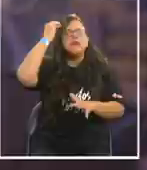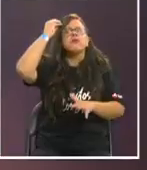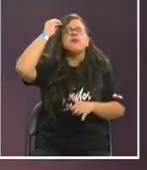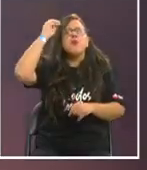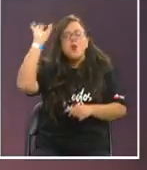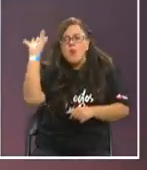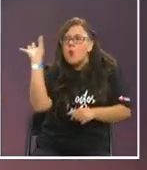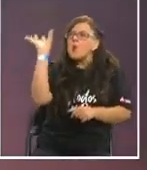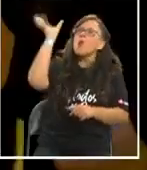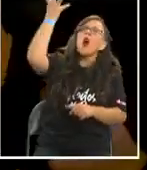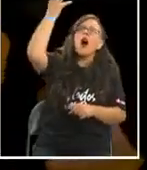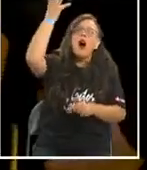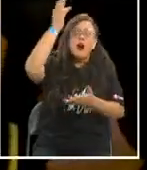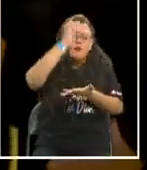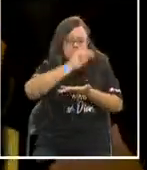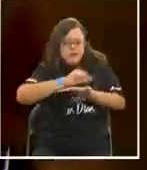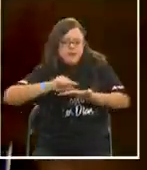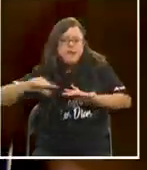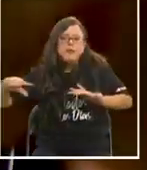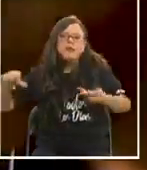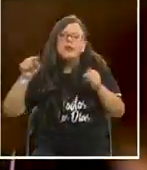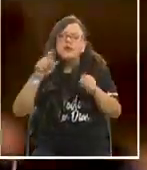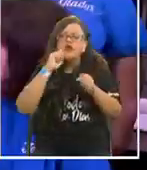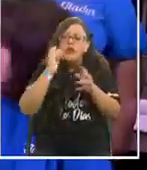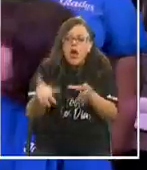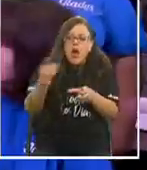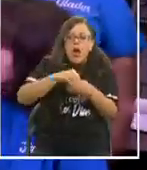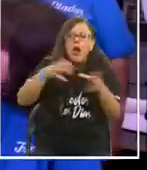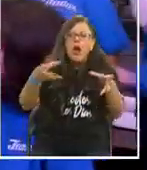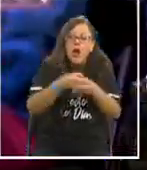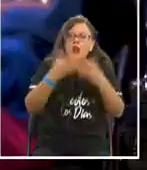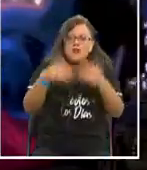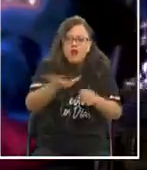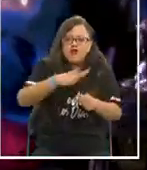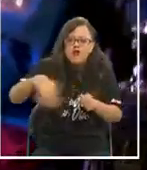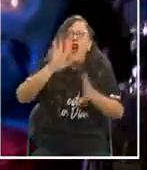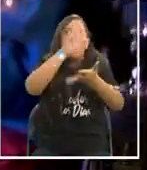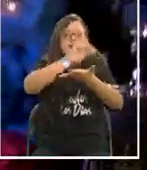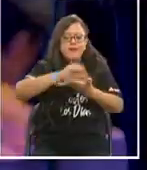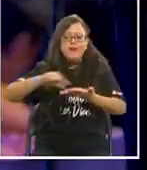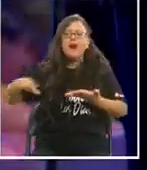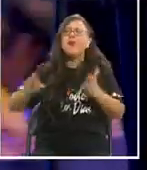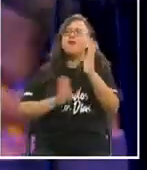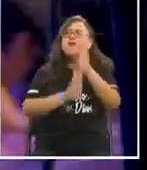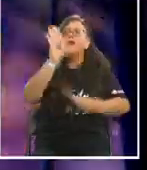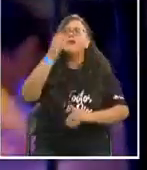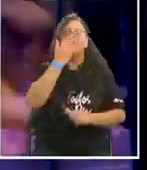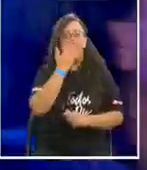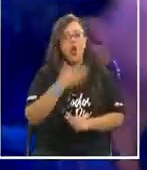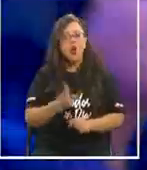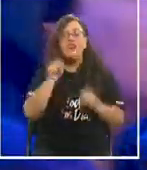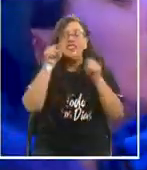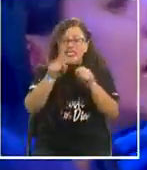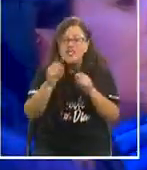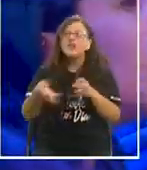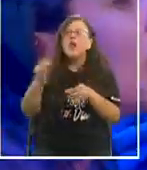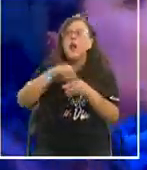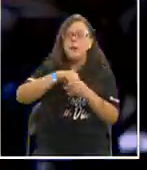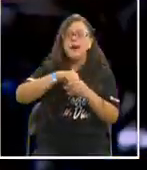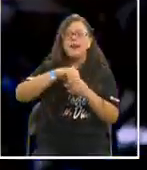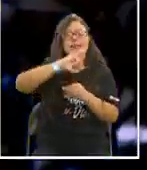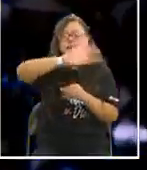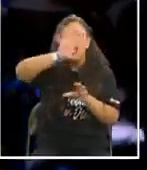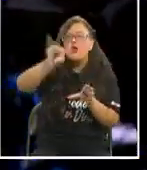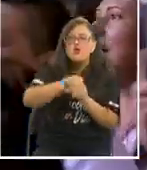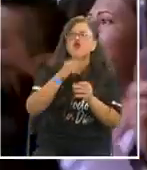equipo. Formar parte de un colectivo y crecer juntos ha sido lo mejor. Y eso forma parte de la